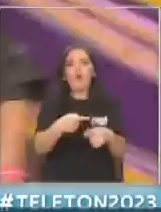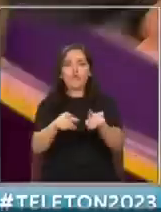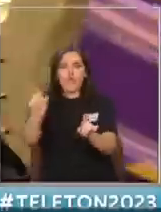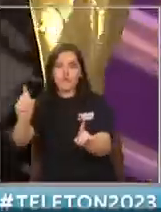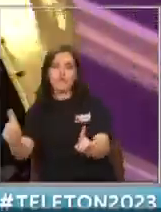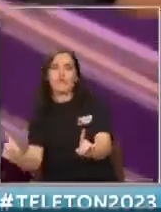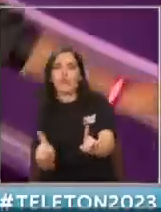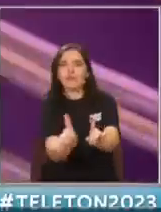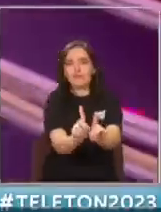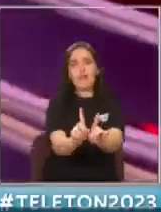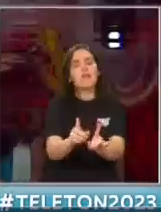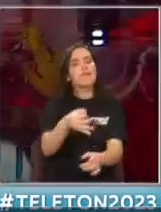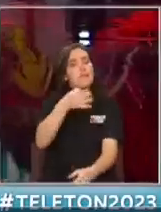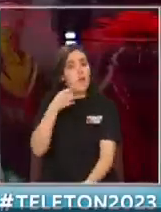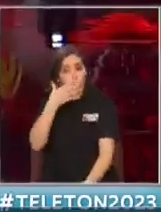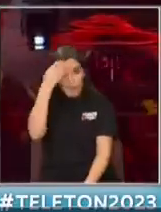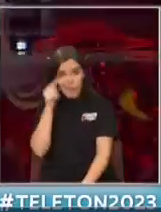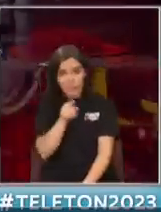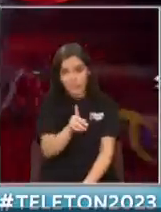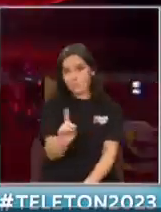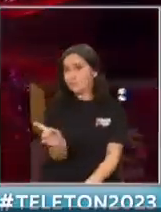presente.